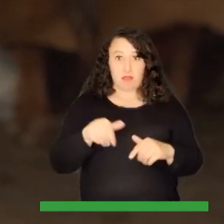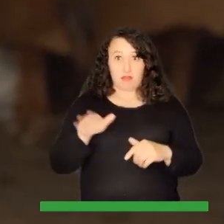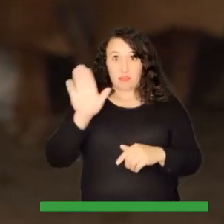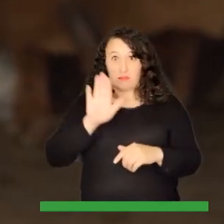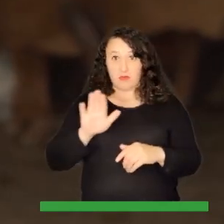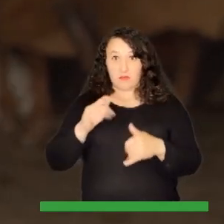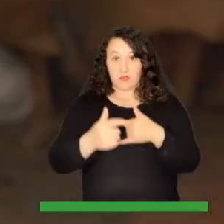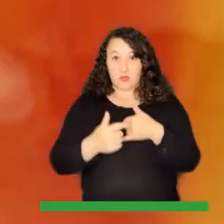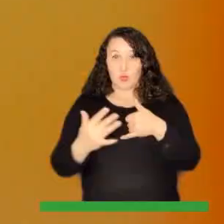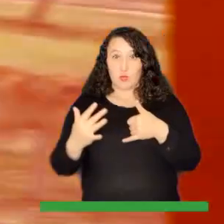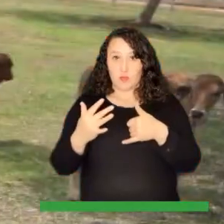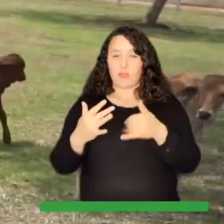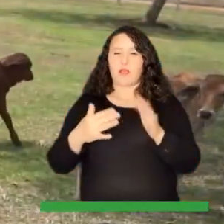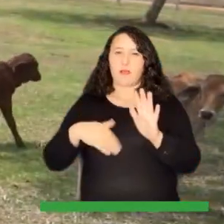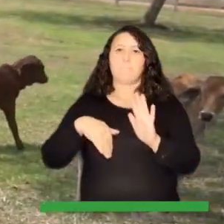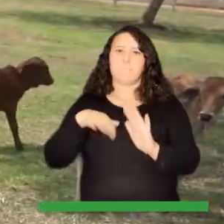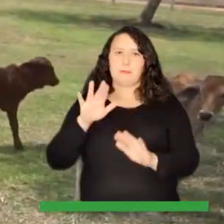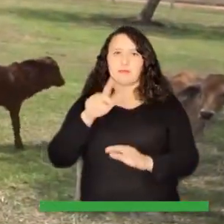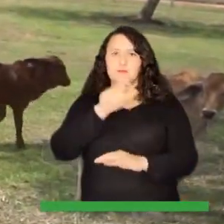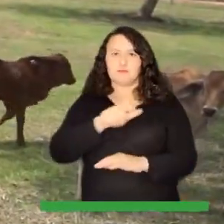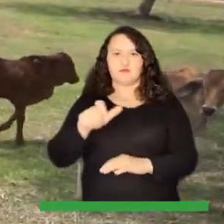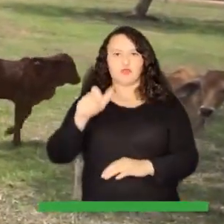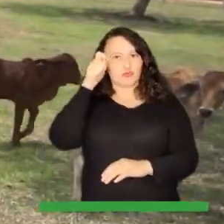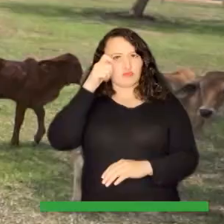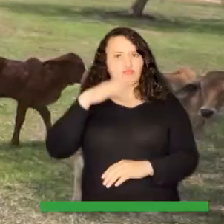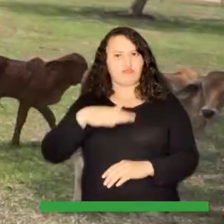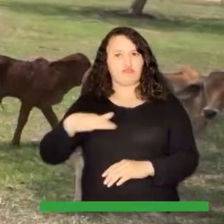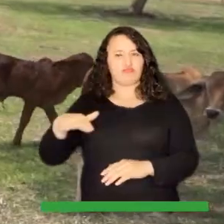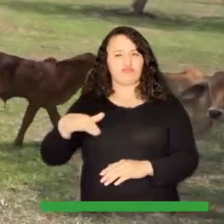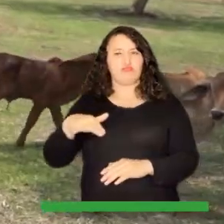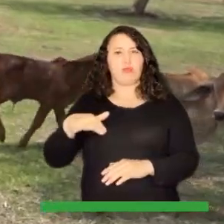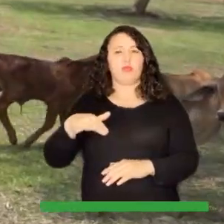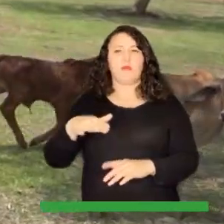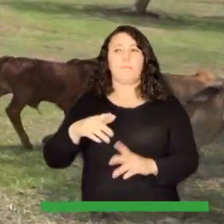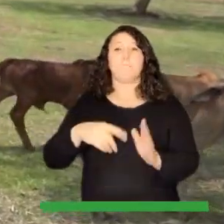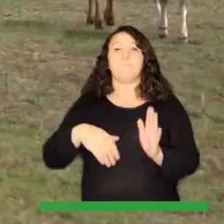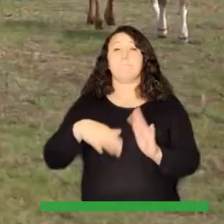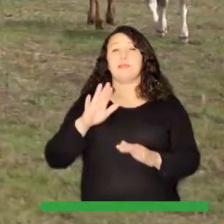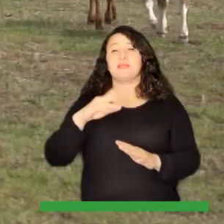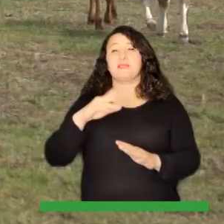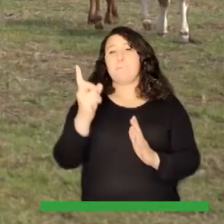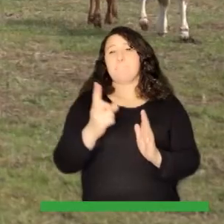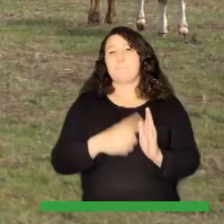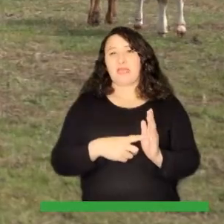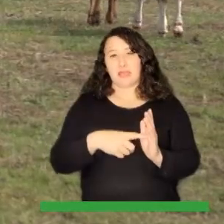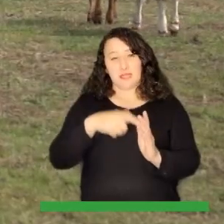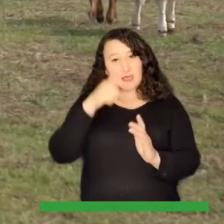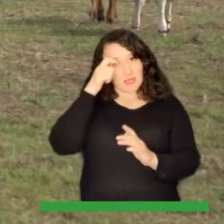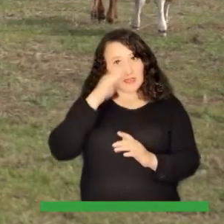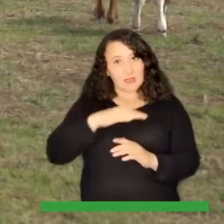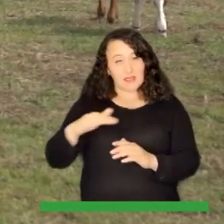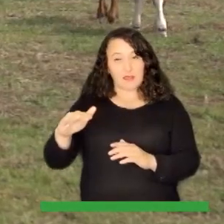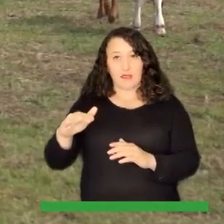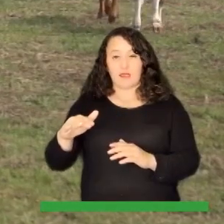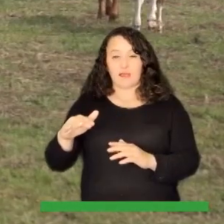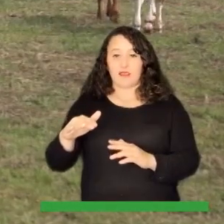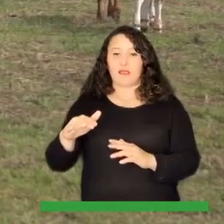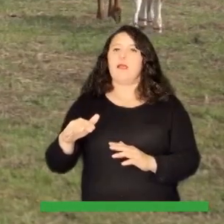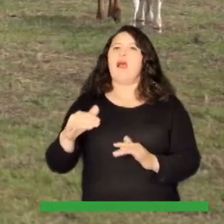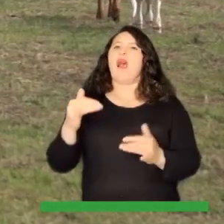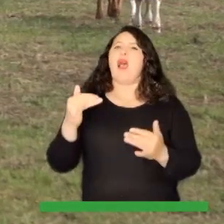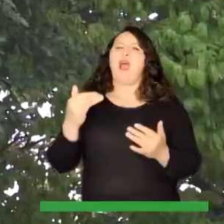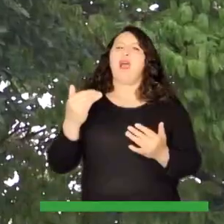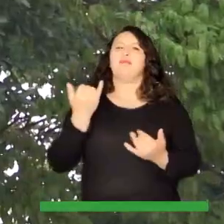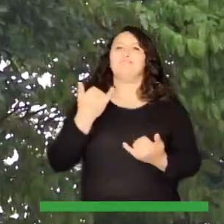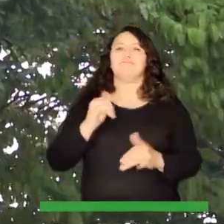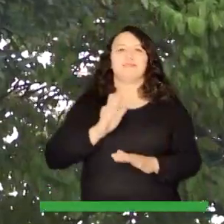en el departamento del Guaviare son ganaderos que manejan más de 1,000 reses. Y por ende, ellos ya